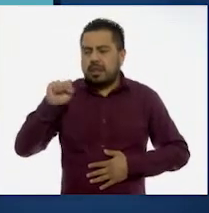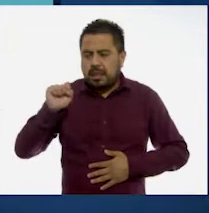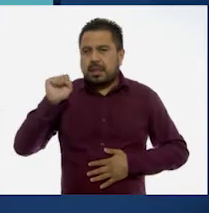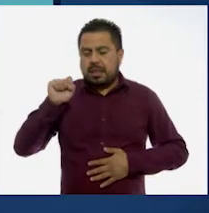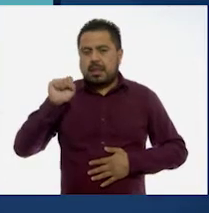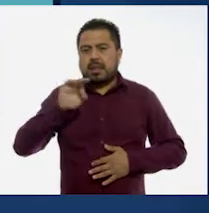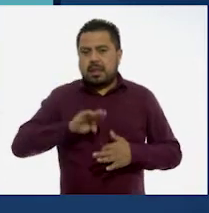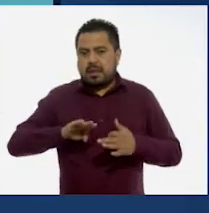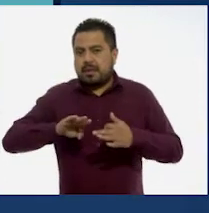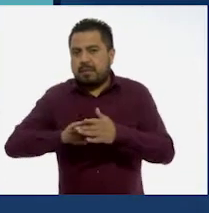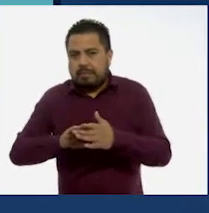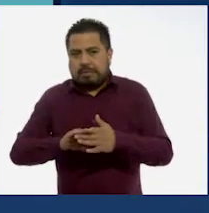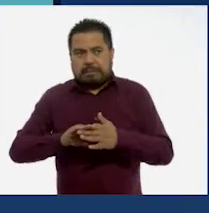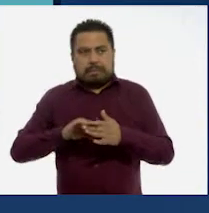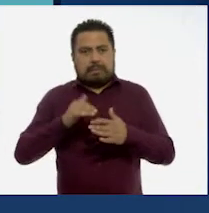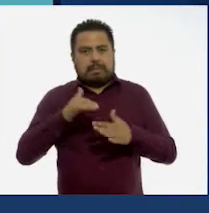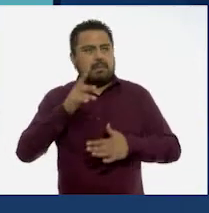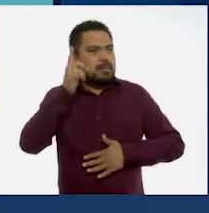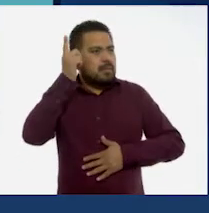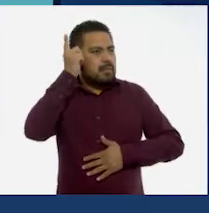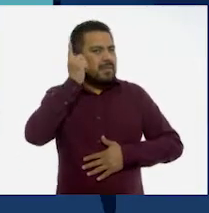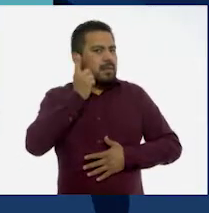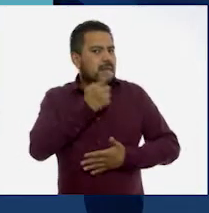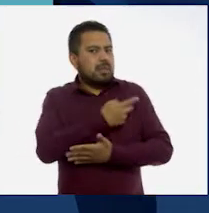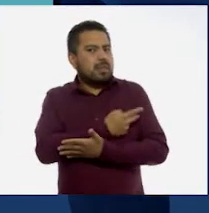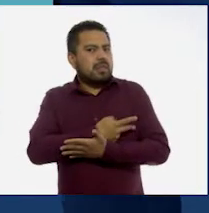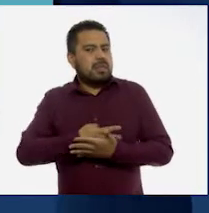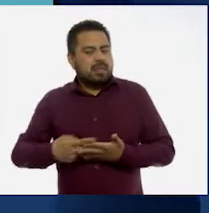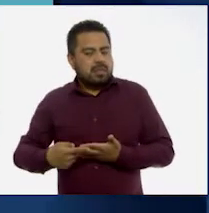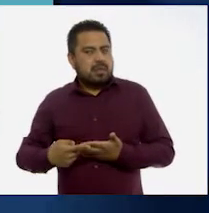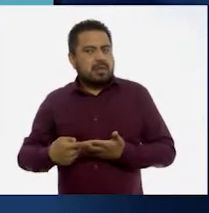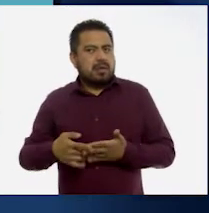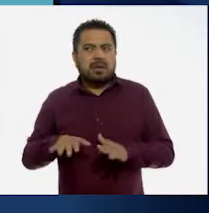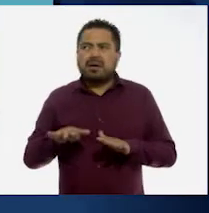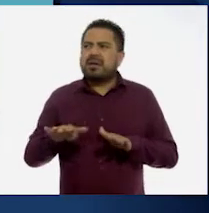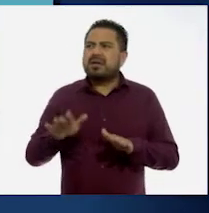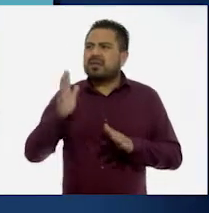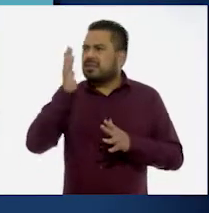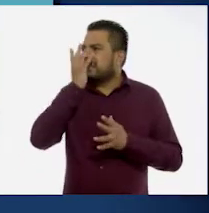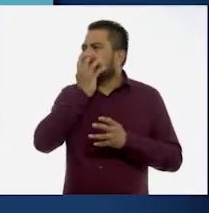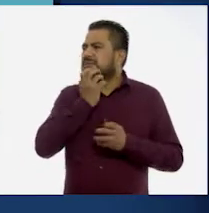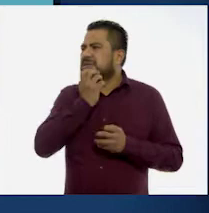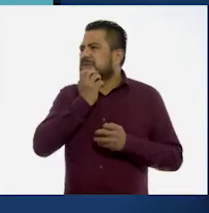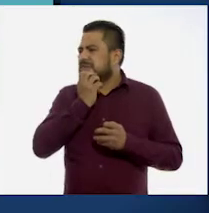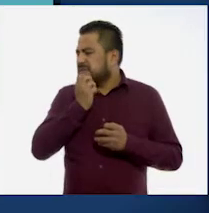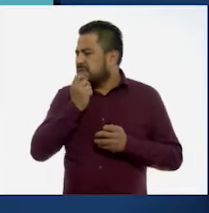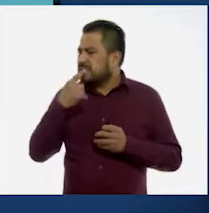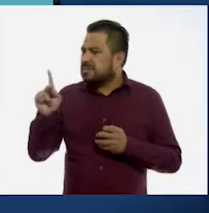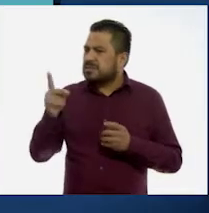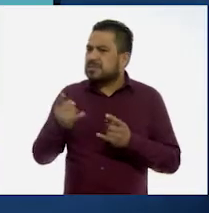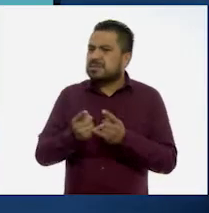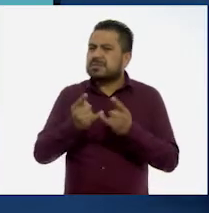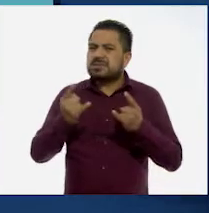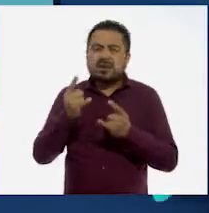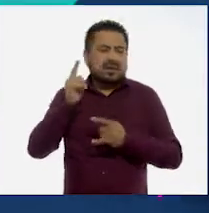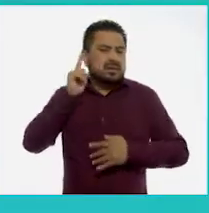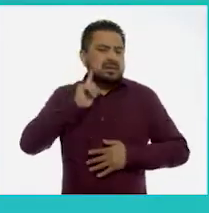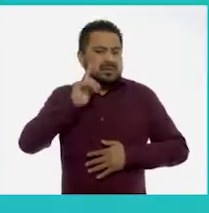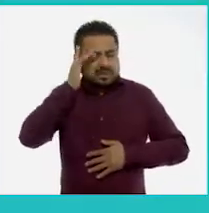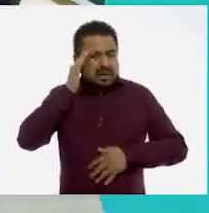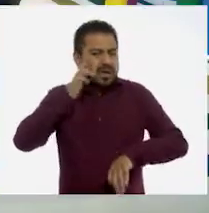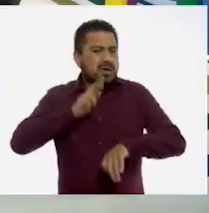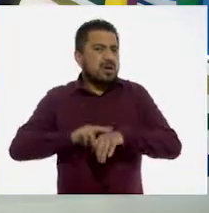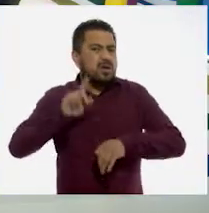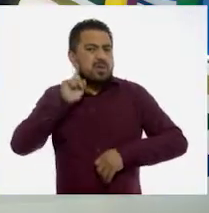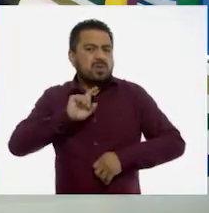casi de quedarse dormida. Ay, qué triste historia la de la señorita Julia. Sin duda